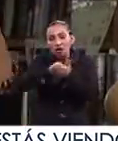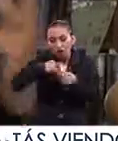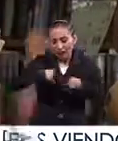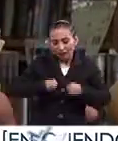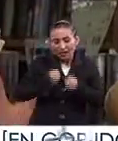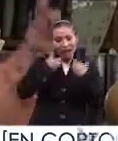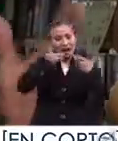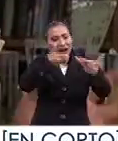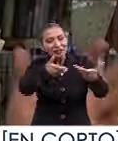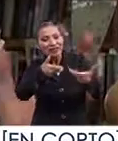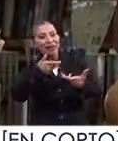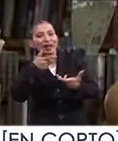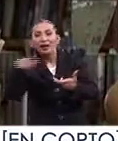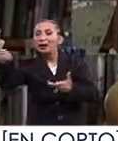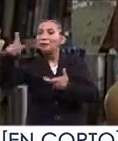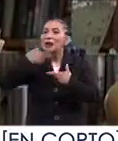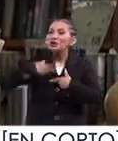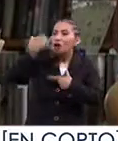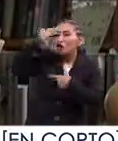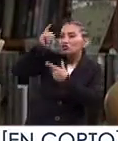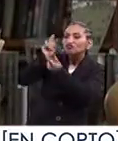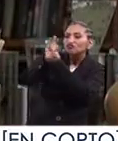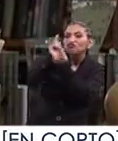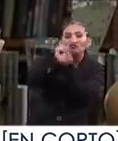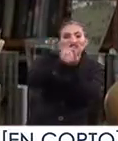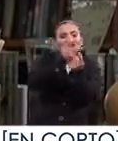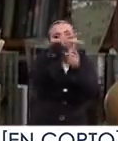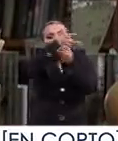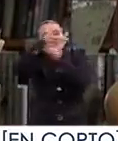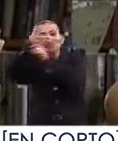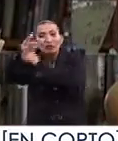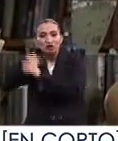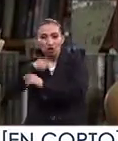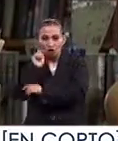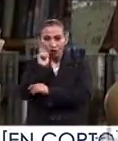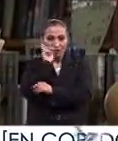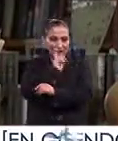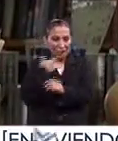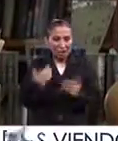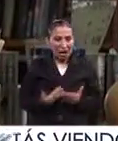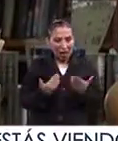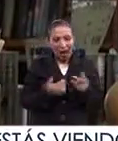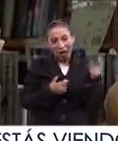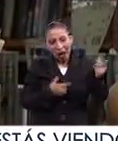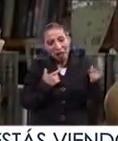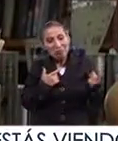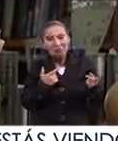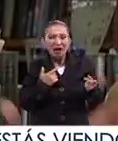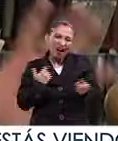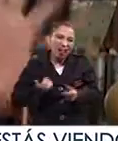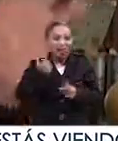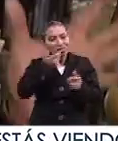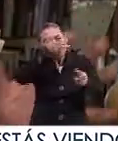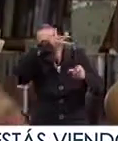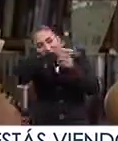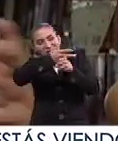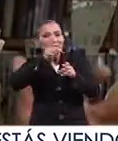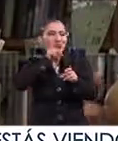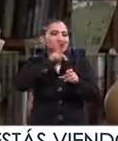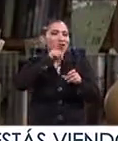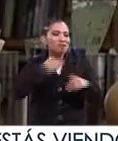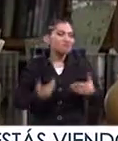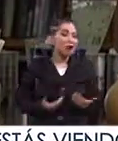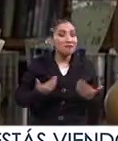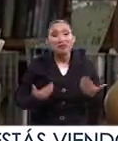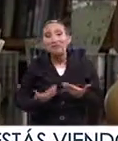en las calles donde yo vivía, la gente que yo conocía. Uh-huh. Tenía una novia que era bailarina y entonces también la filmé a ella,